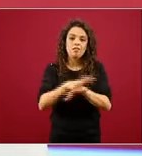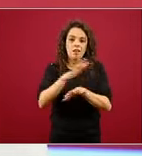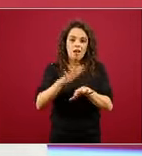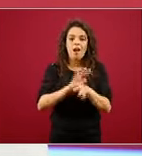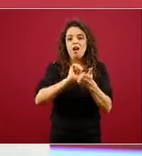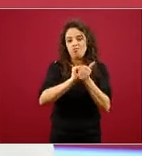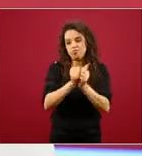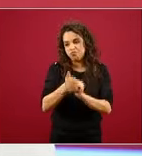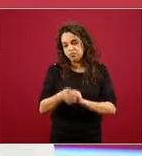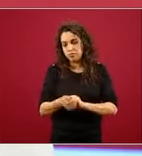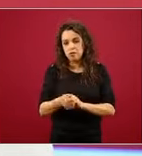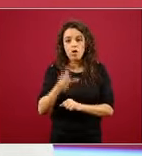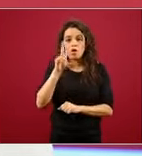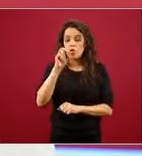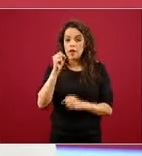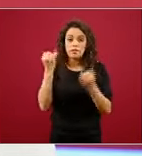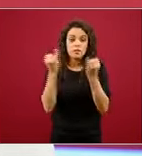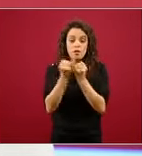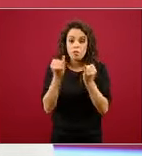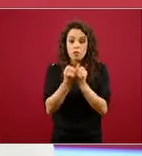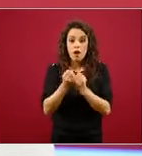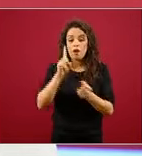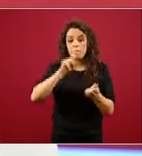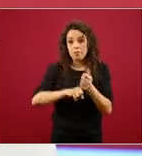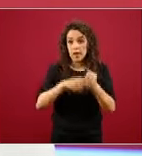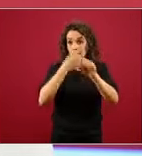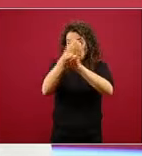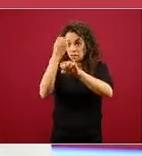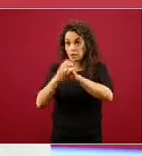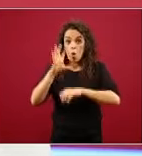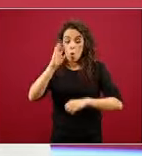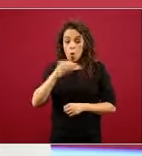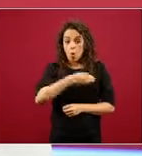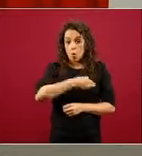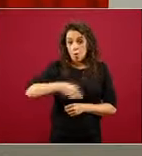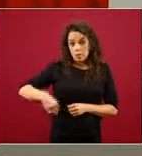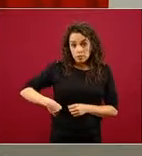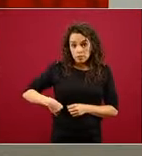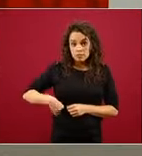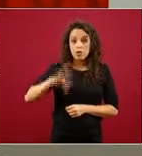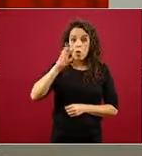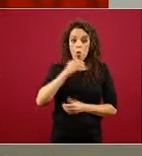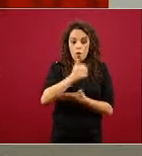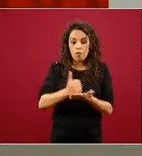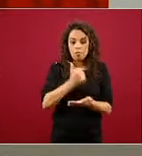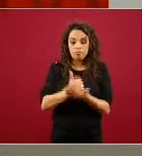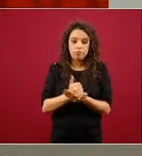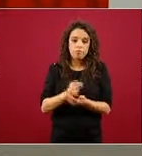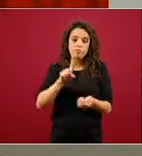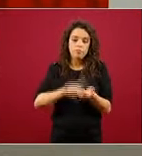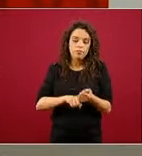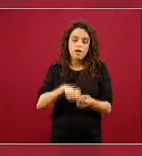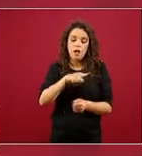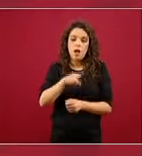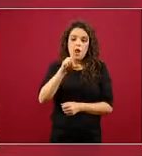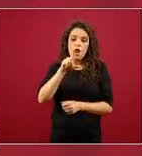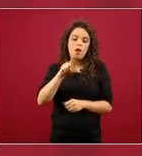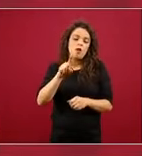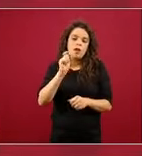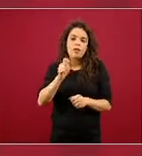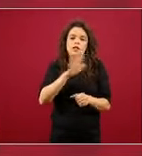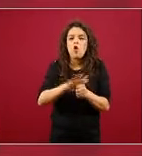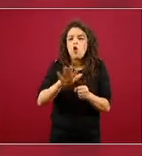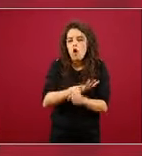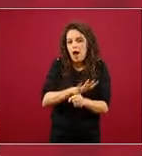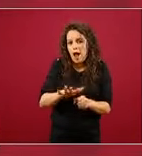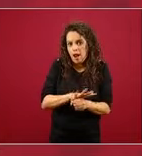en un nivel estatal, no es lo mismo en un nivel municipal y menos en un nivel local, porque hay municipios o localidades que pudieran